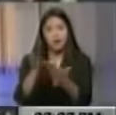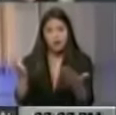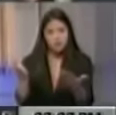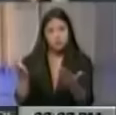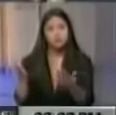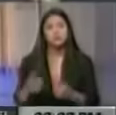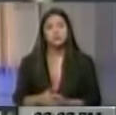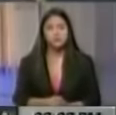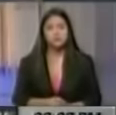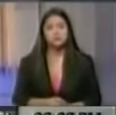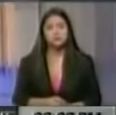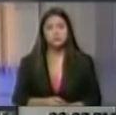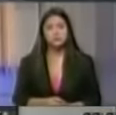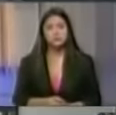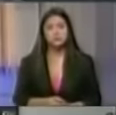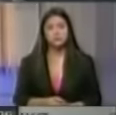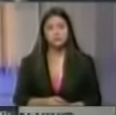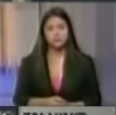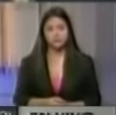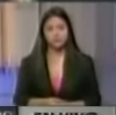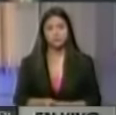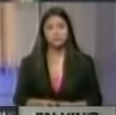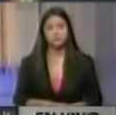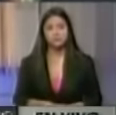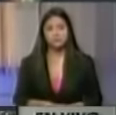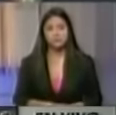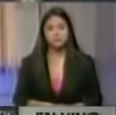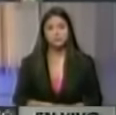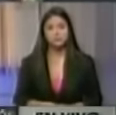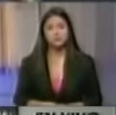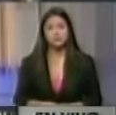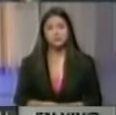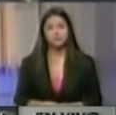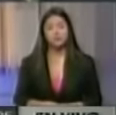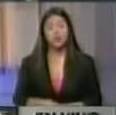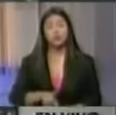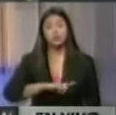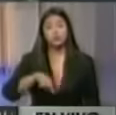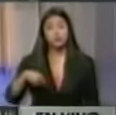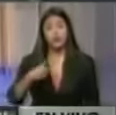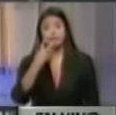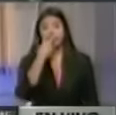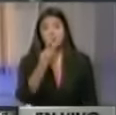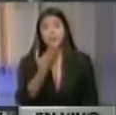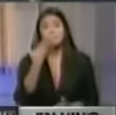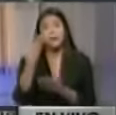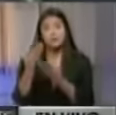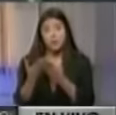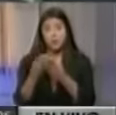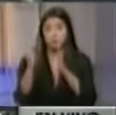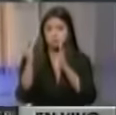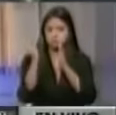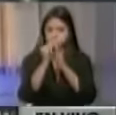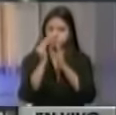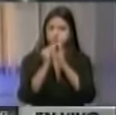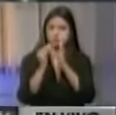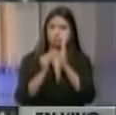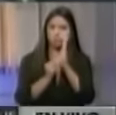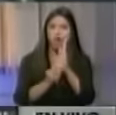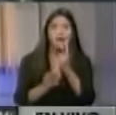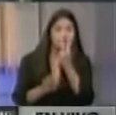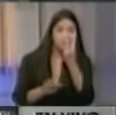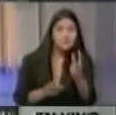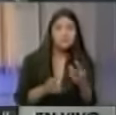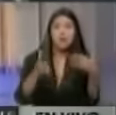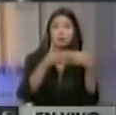Como lo había dicho anteriormente, entre la visita que nosotros les planteamos en nuestro cronograma fue la visita a un